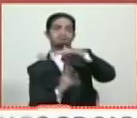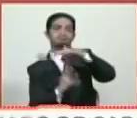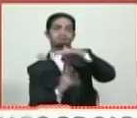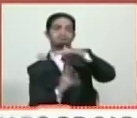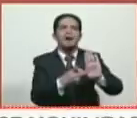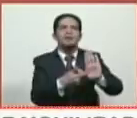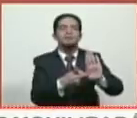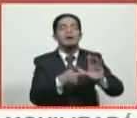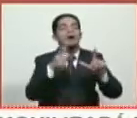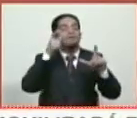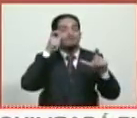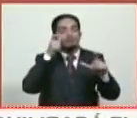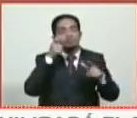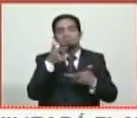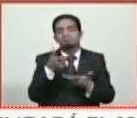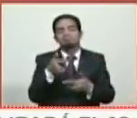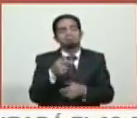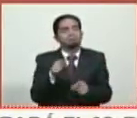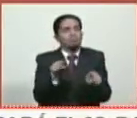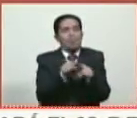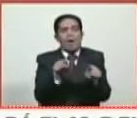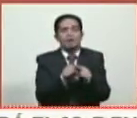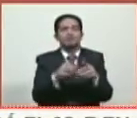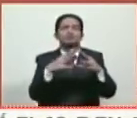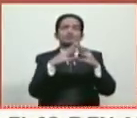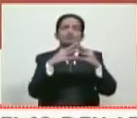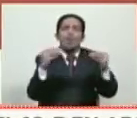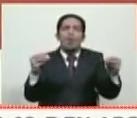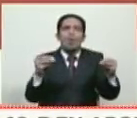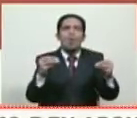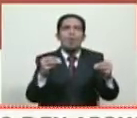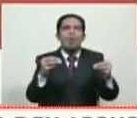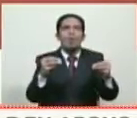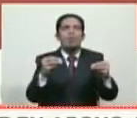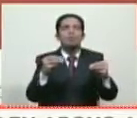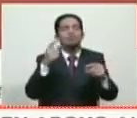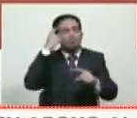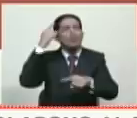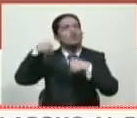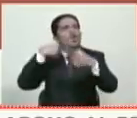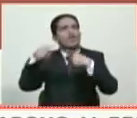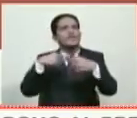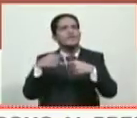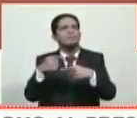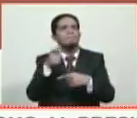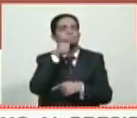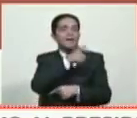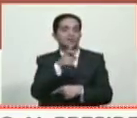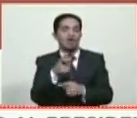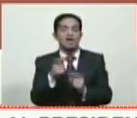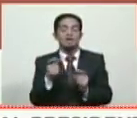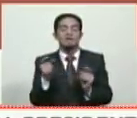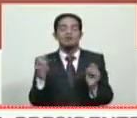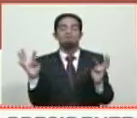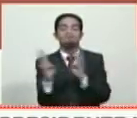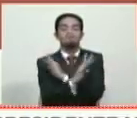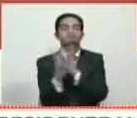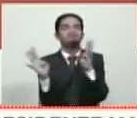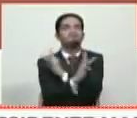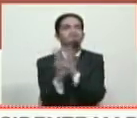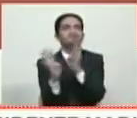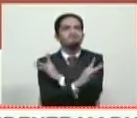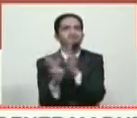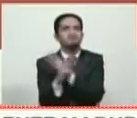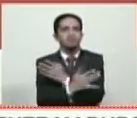Ocurre todas las mañanas del mundo cuando se desplazan venezolanos y colombianos hacia Cúcuta y la